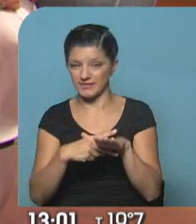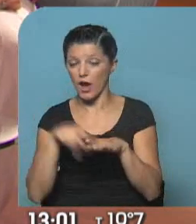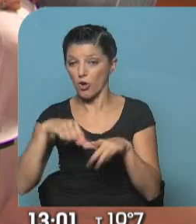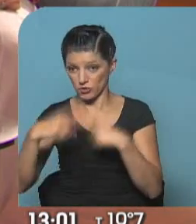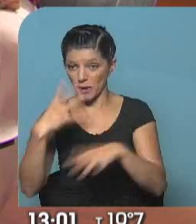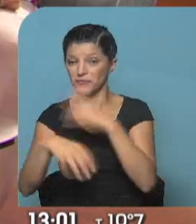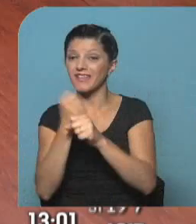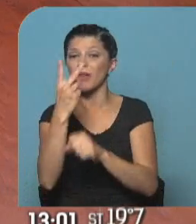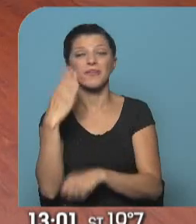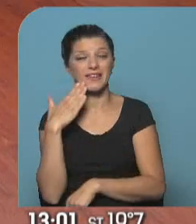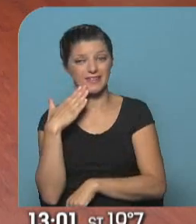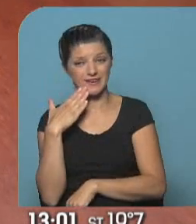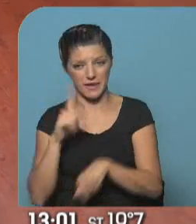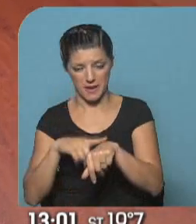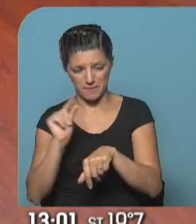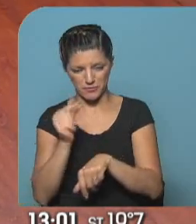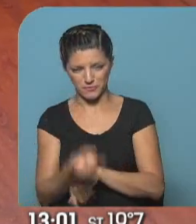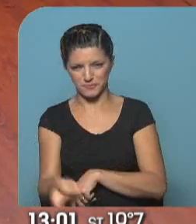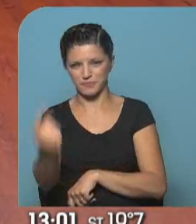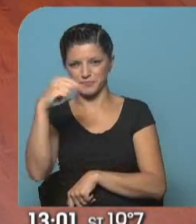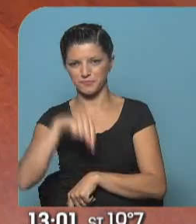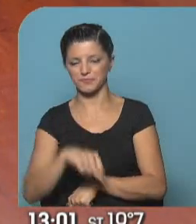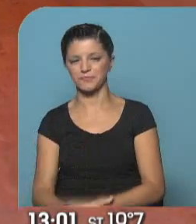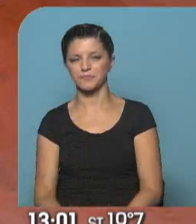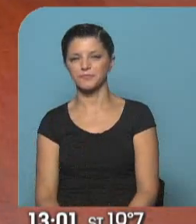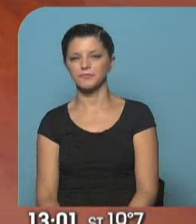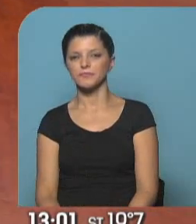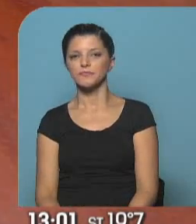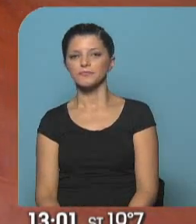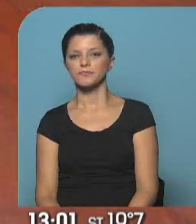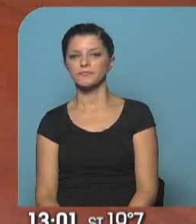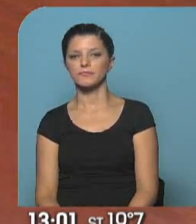las 2 de la tarde, ya volvemos. Zafé bien ahí.